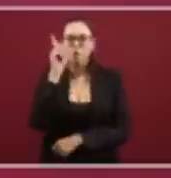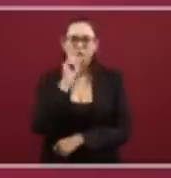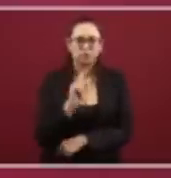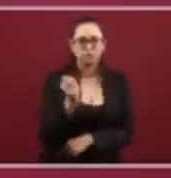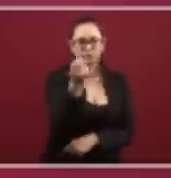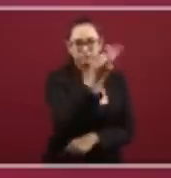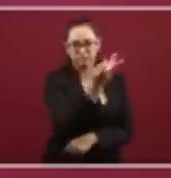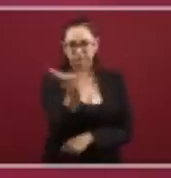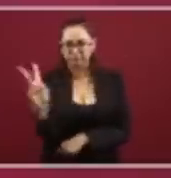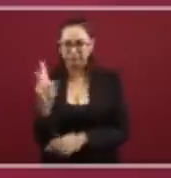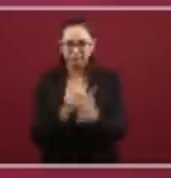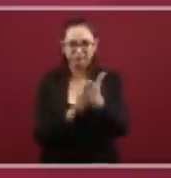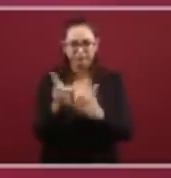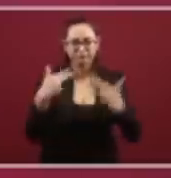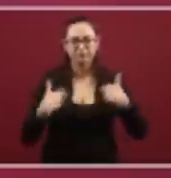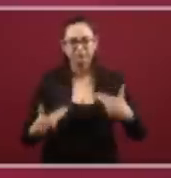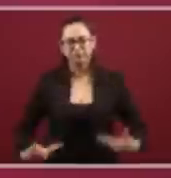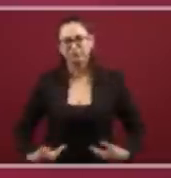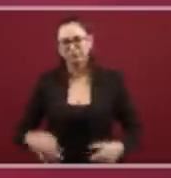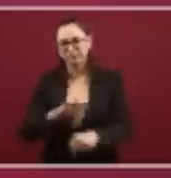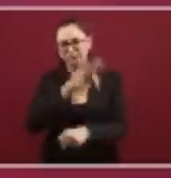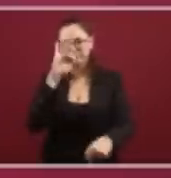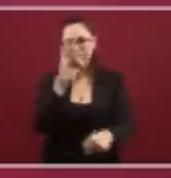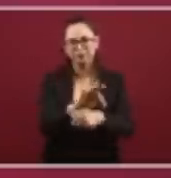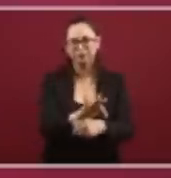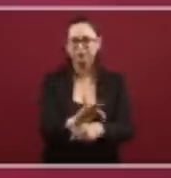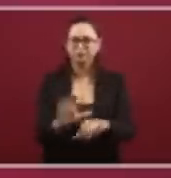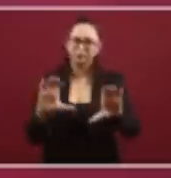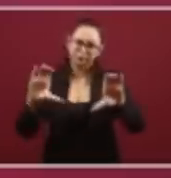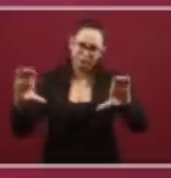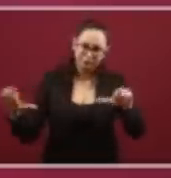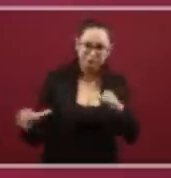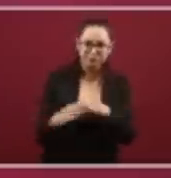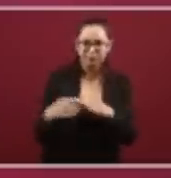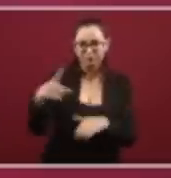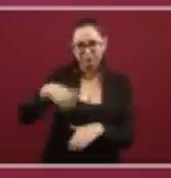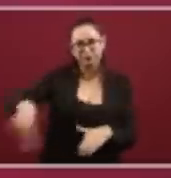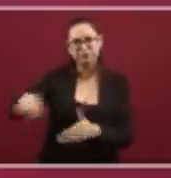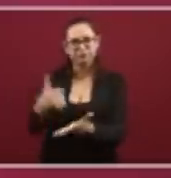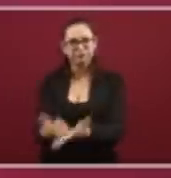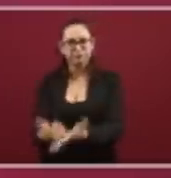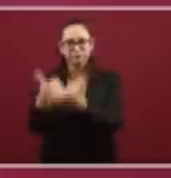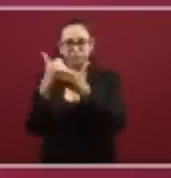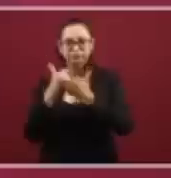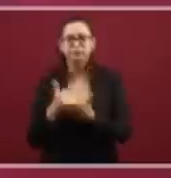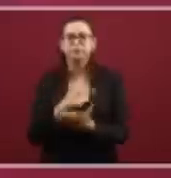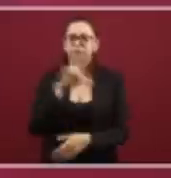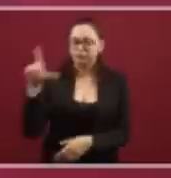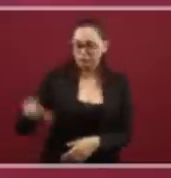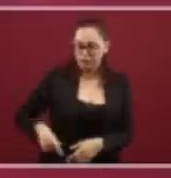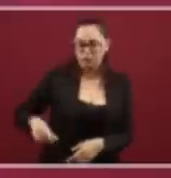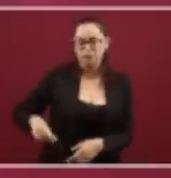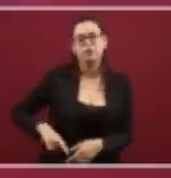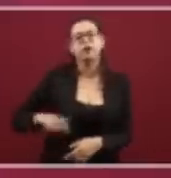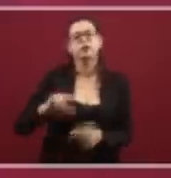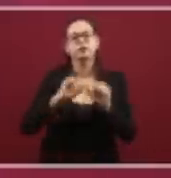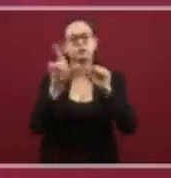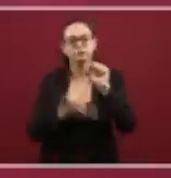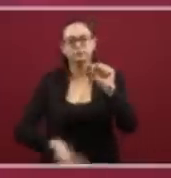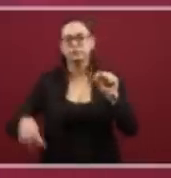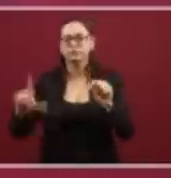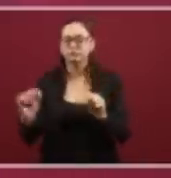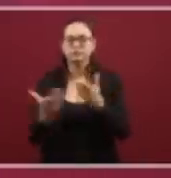de derechos humanos a las comunidades que nos tendieron la mano al gobierno federal a los medios de